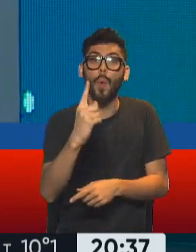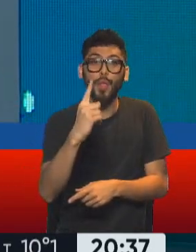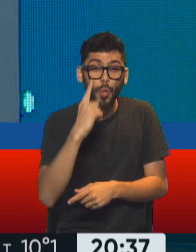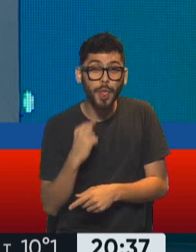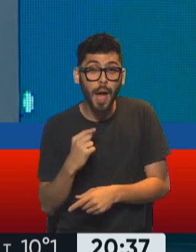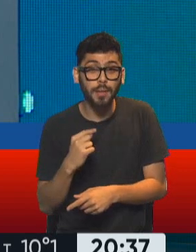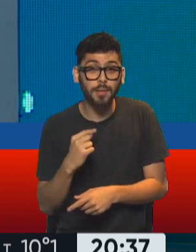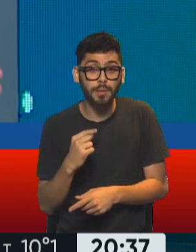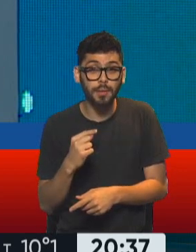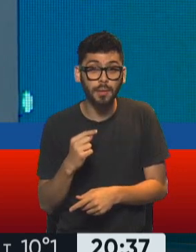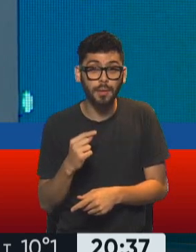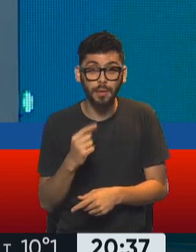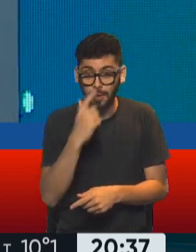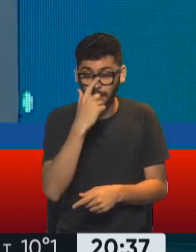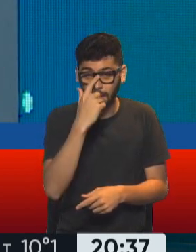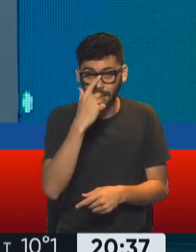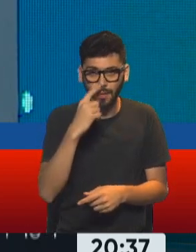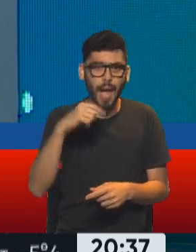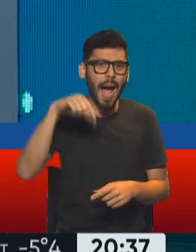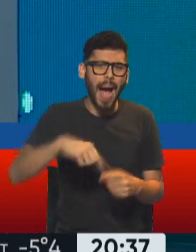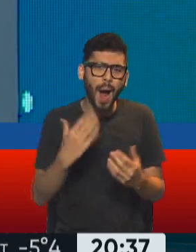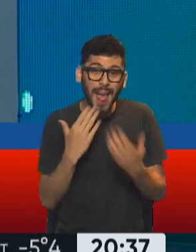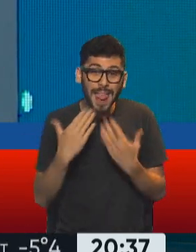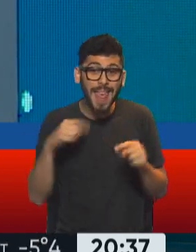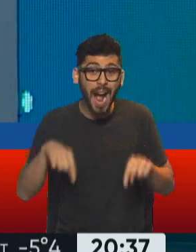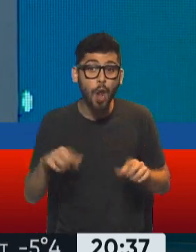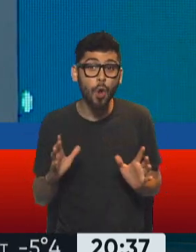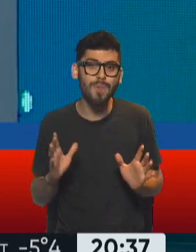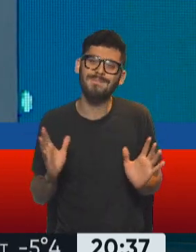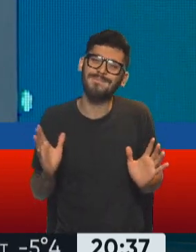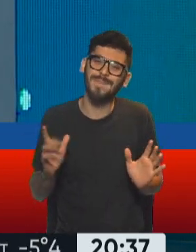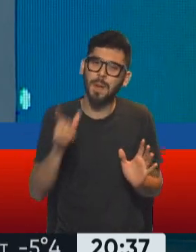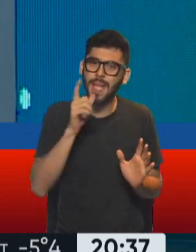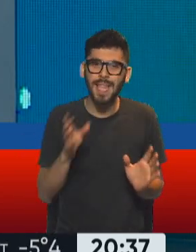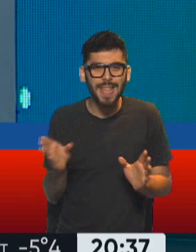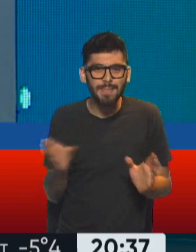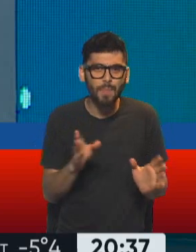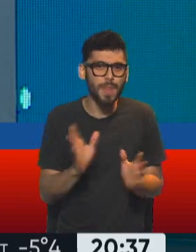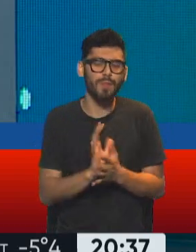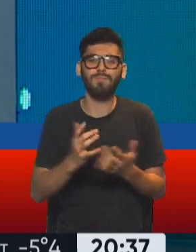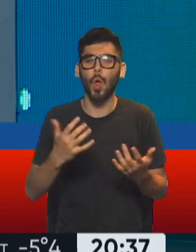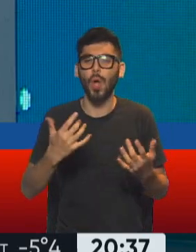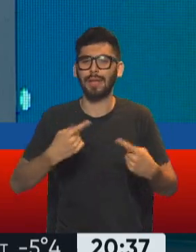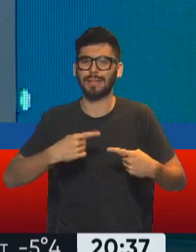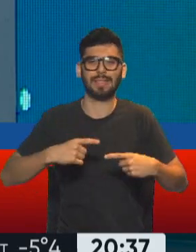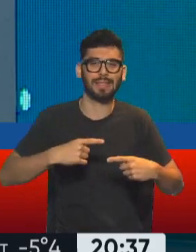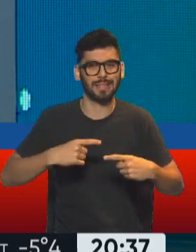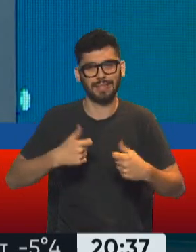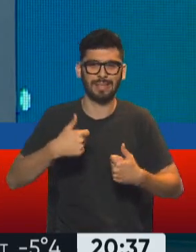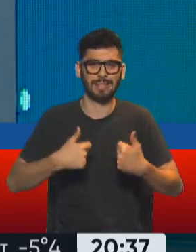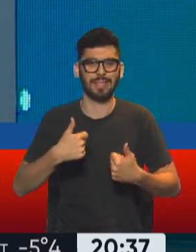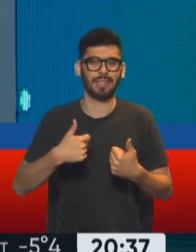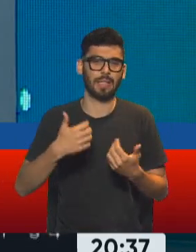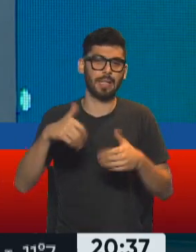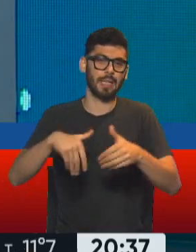momento para establecer diálogos ese es el momento de nada de la de la disputa de la campaña electoral el